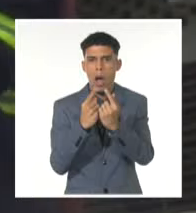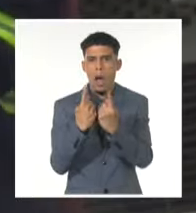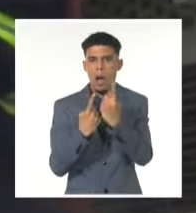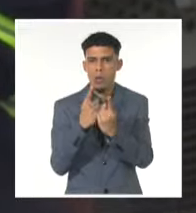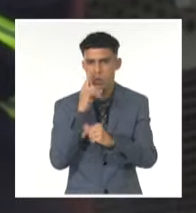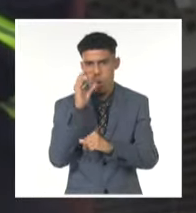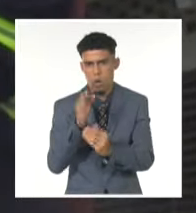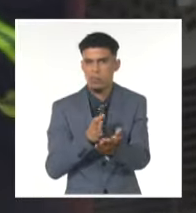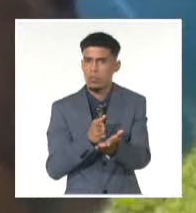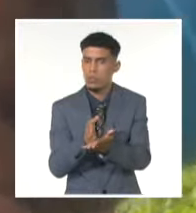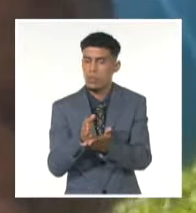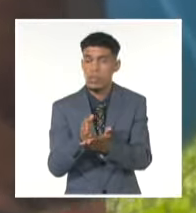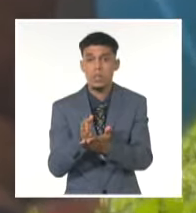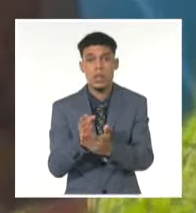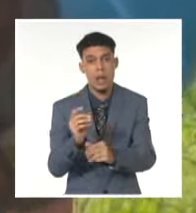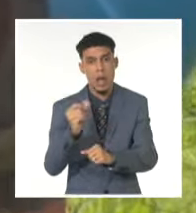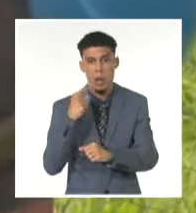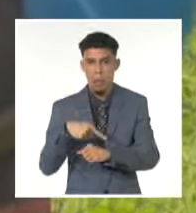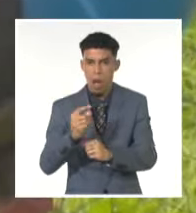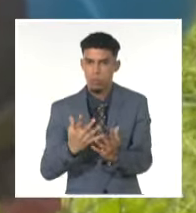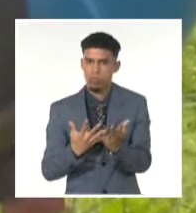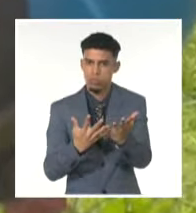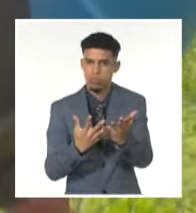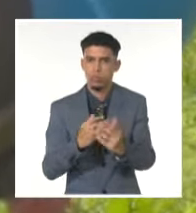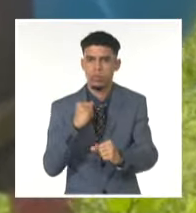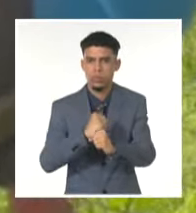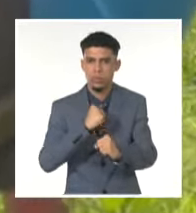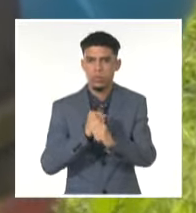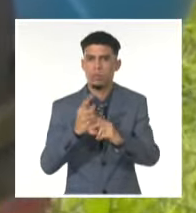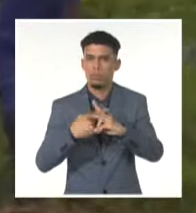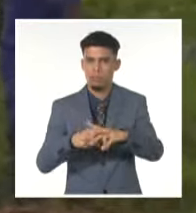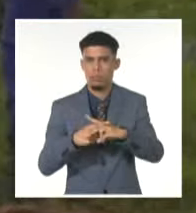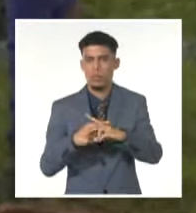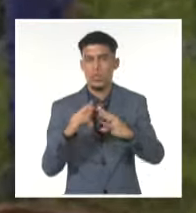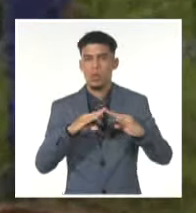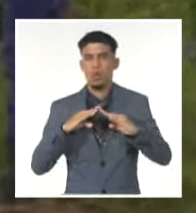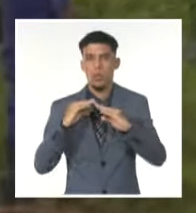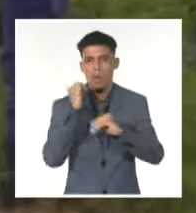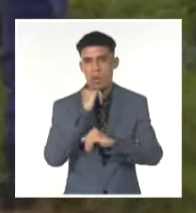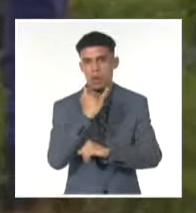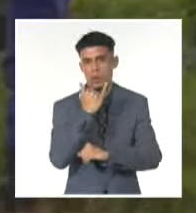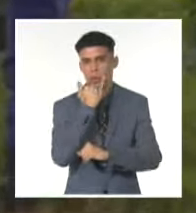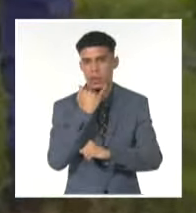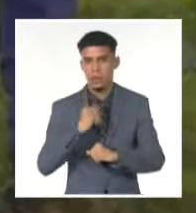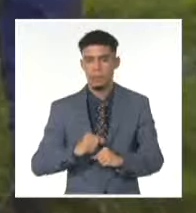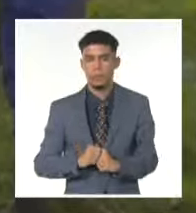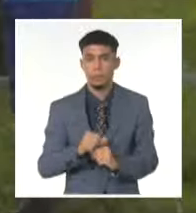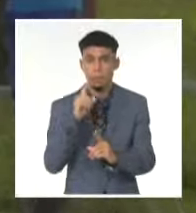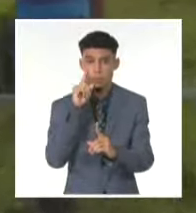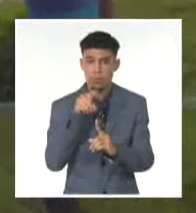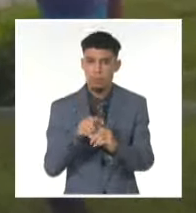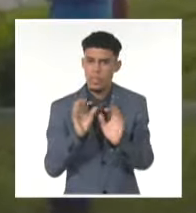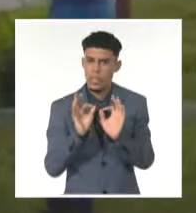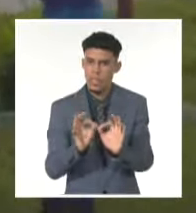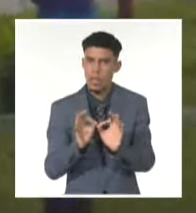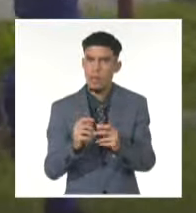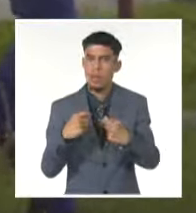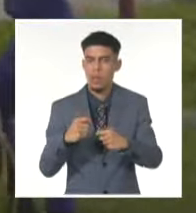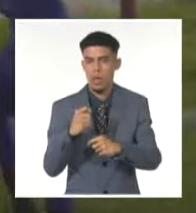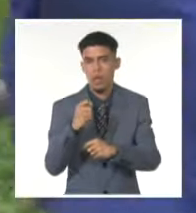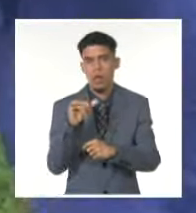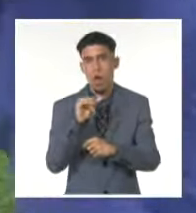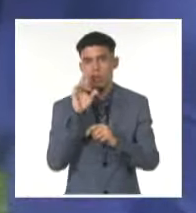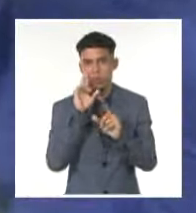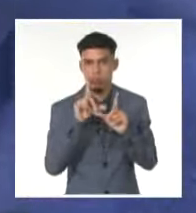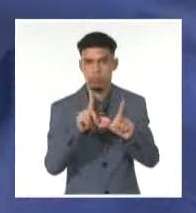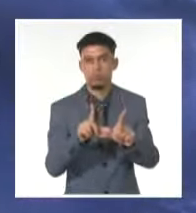su responsabilidad para apoyar la recuperación de las comunidades afectadas, una misión que siempre merece reconocimiento